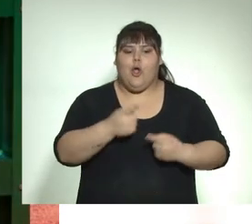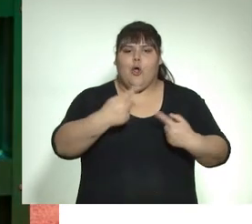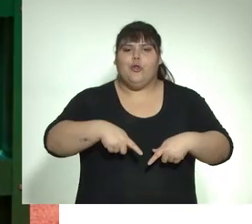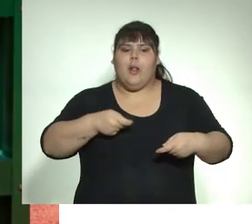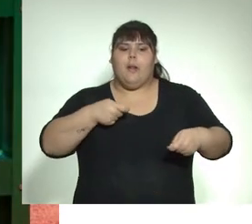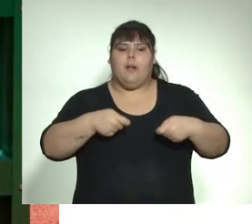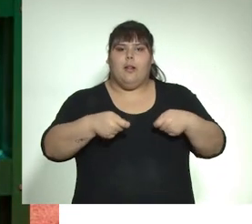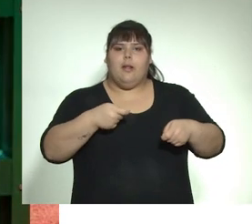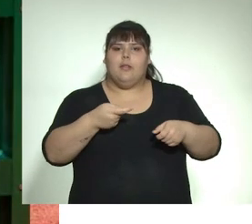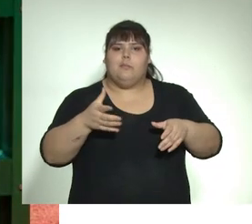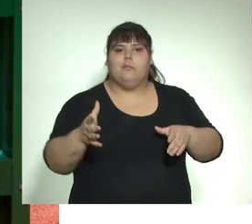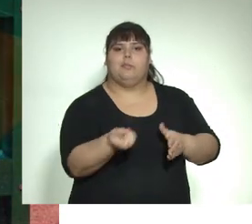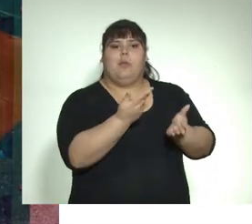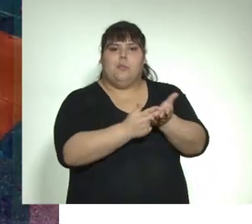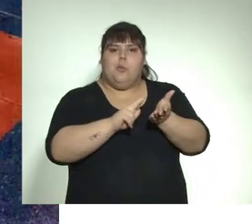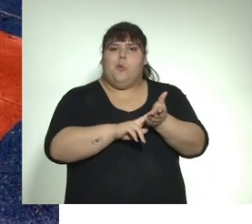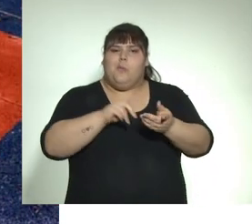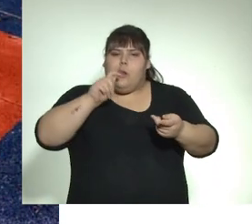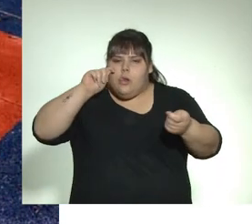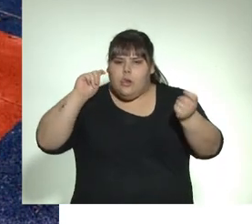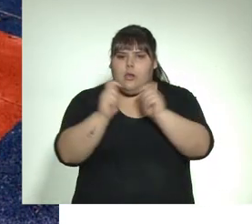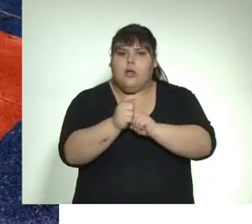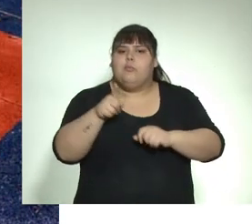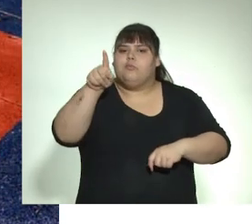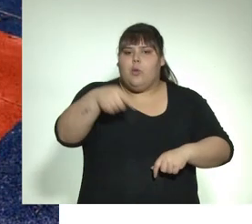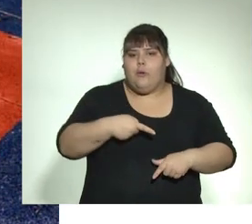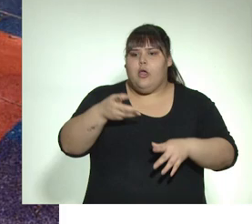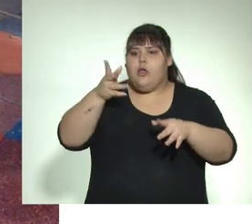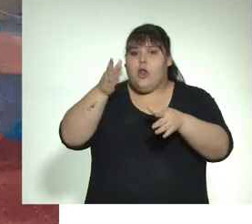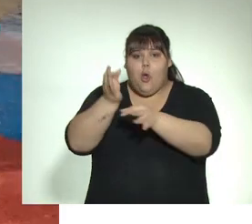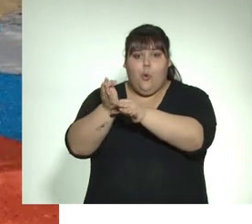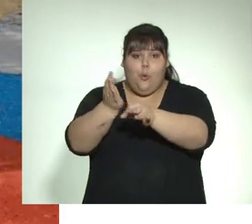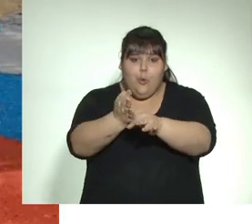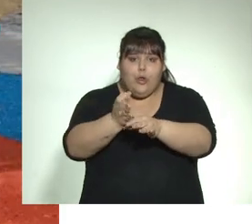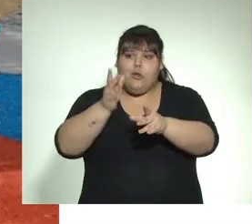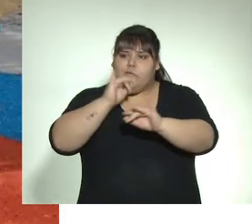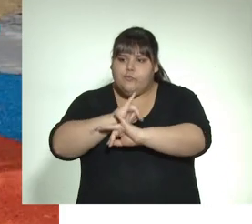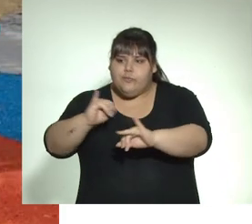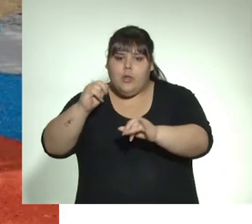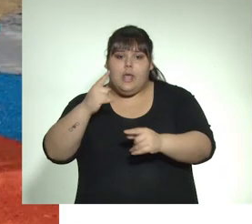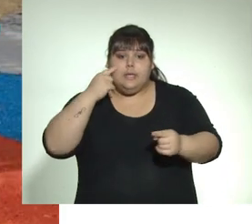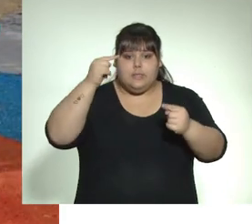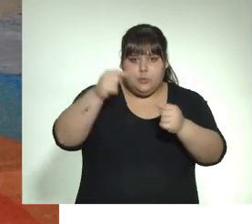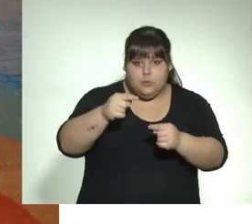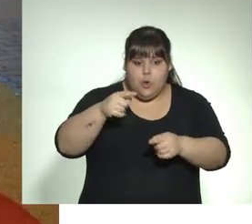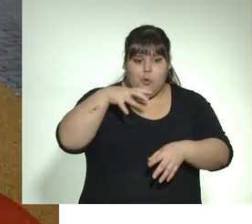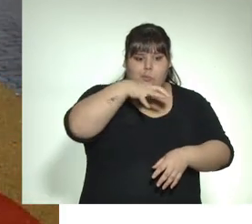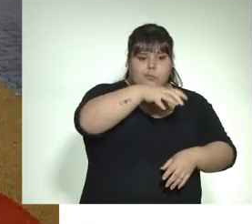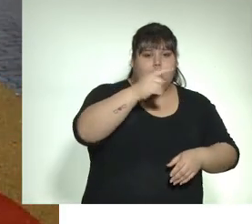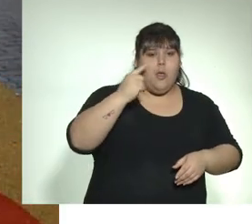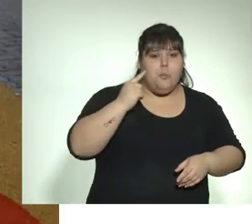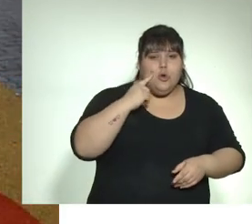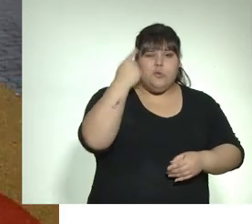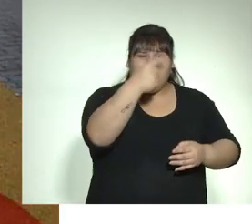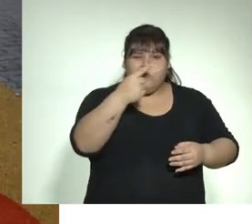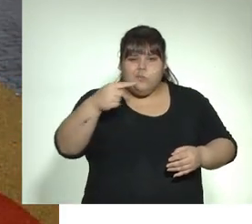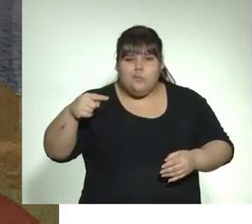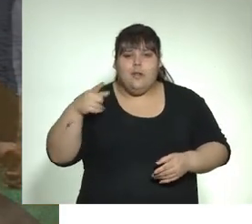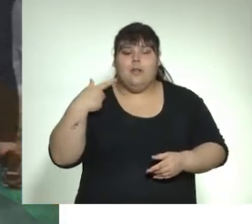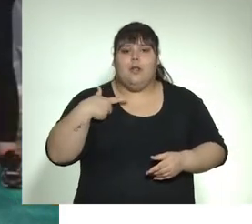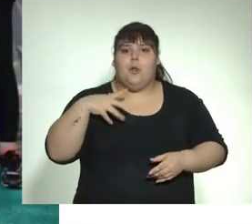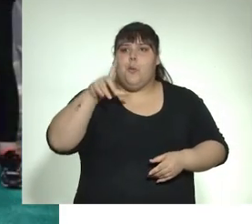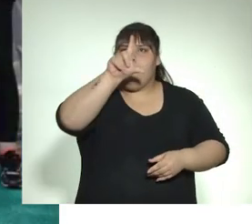estos plásticos que se reciclan y se transforman provienen de campañas en escuelas, en instituciones y en diferentes